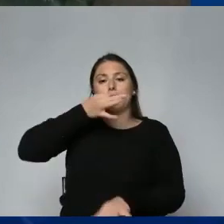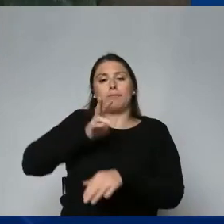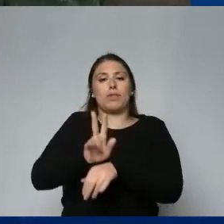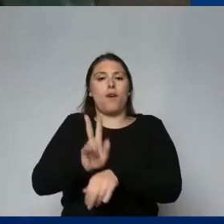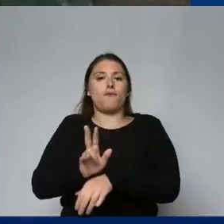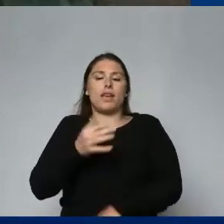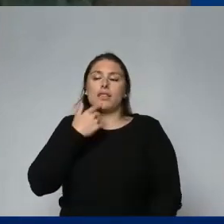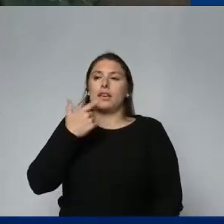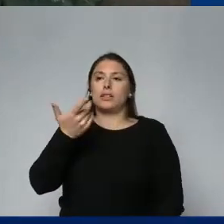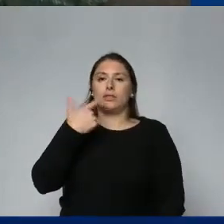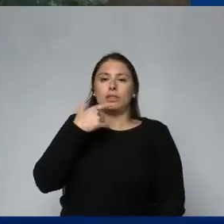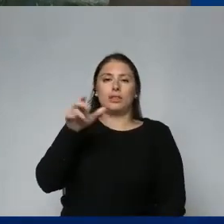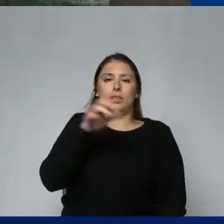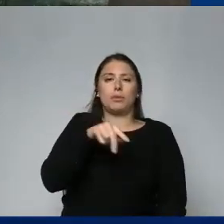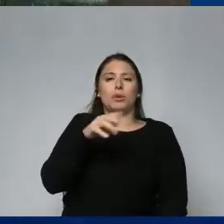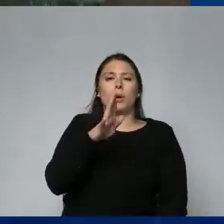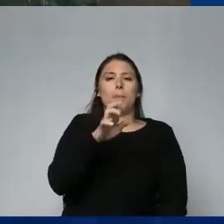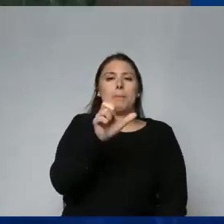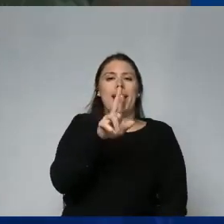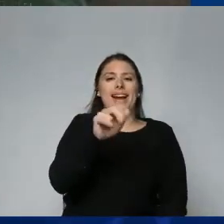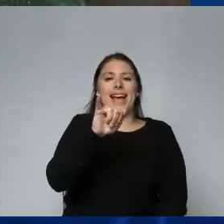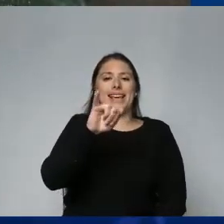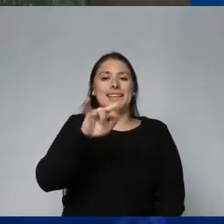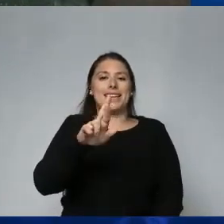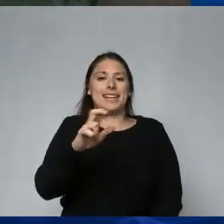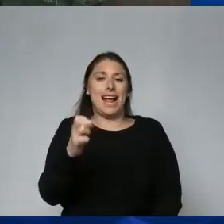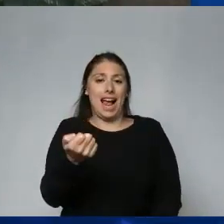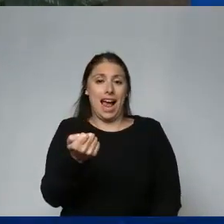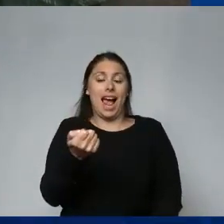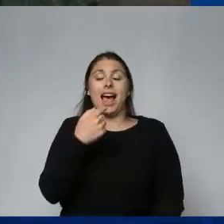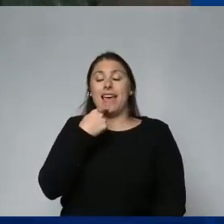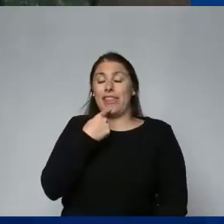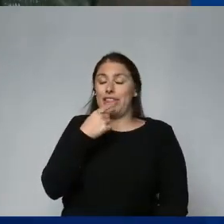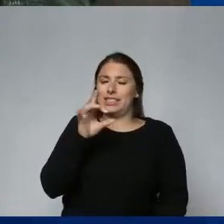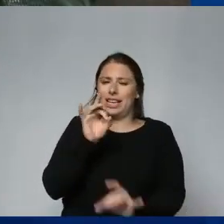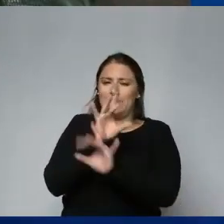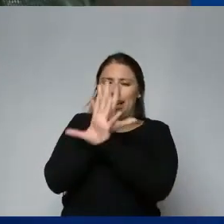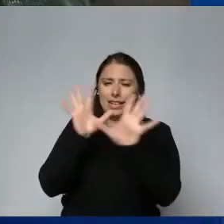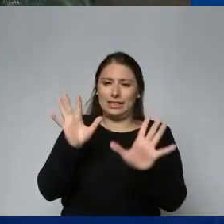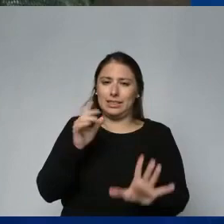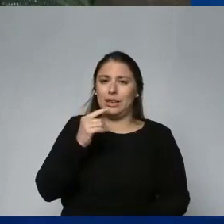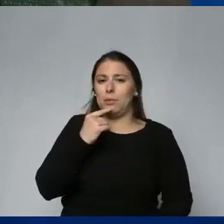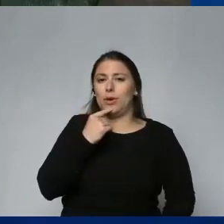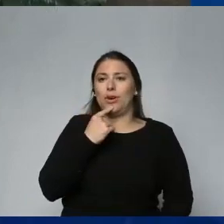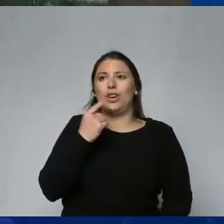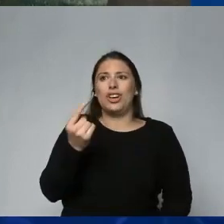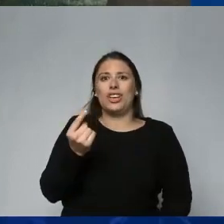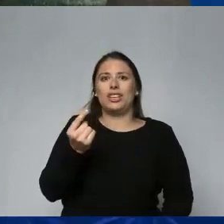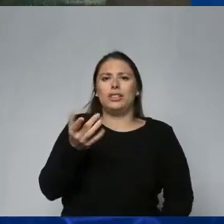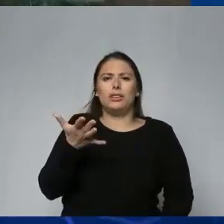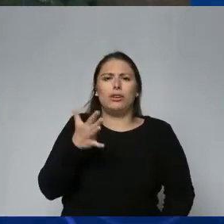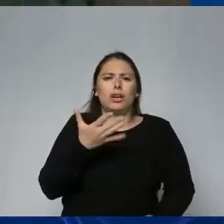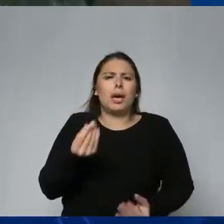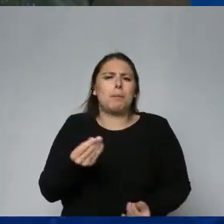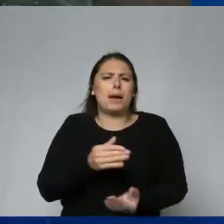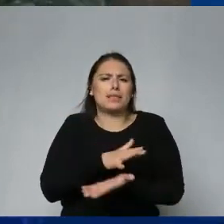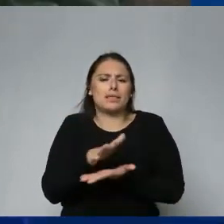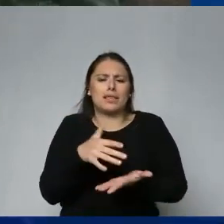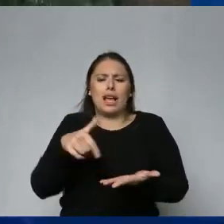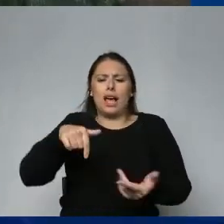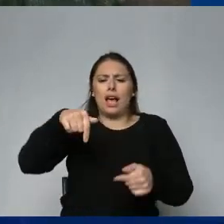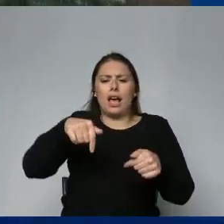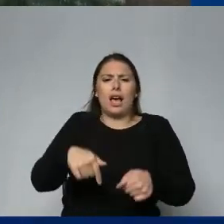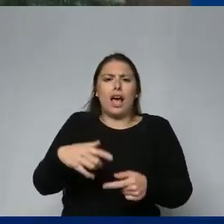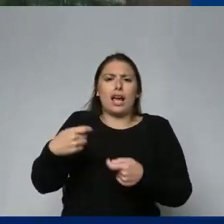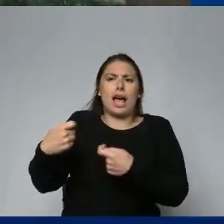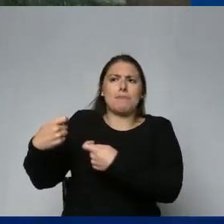por ejemplo, Carlos Julio Pereira lo dice claramente. ¿Qué es lo que está pasando? Acá tenemos la